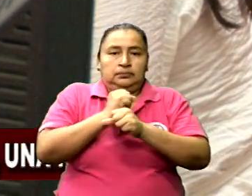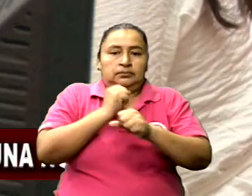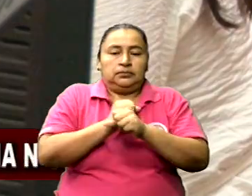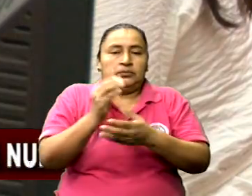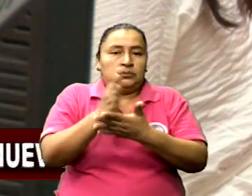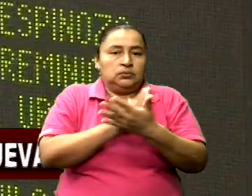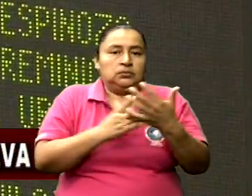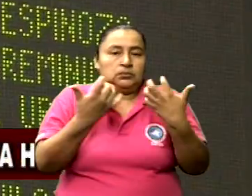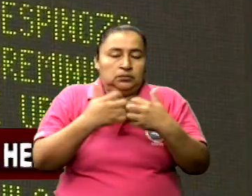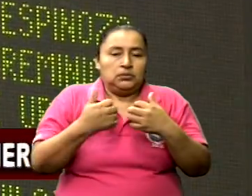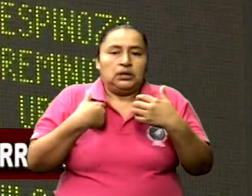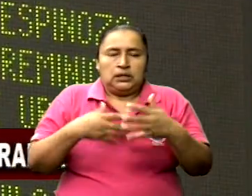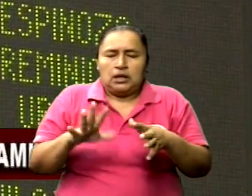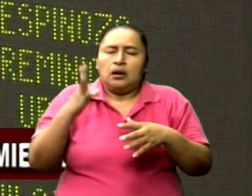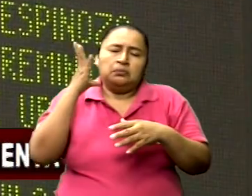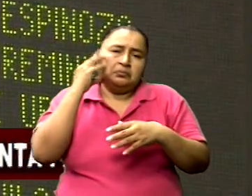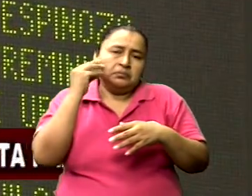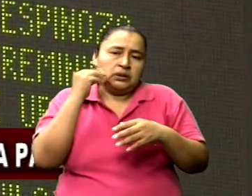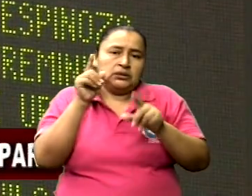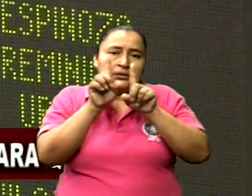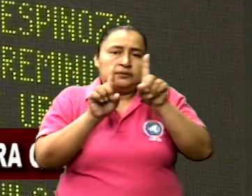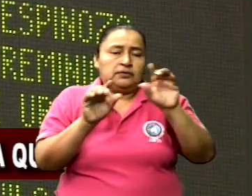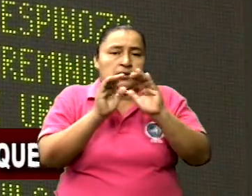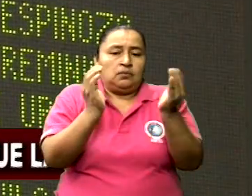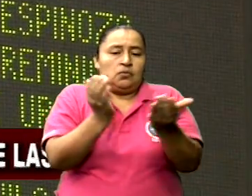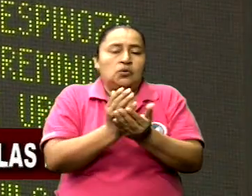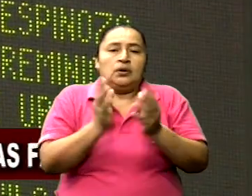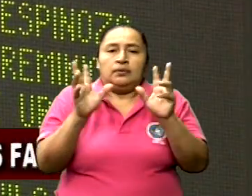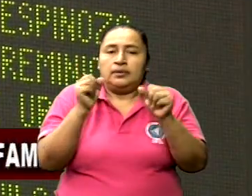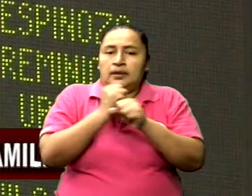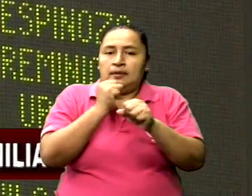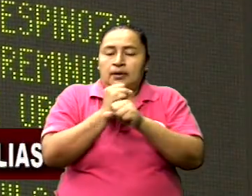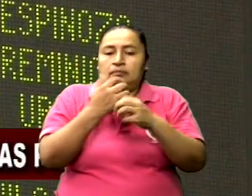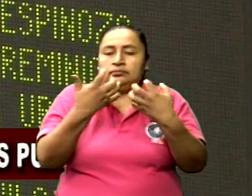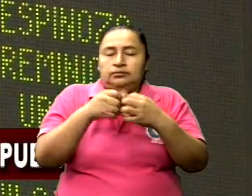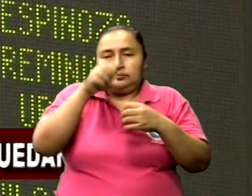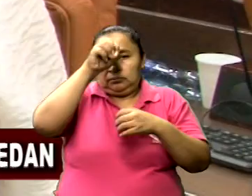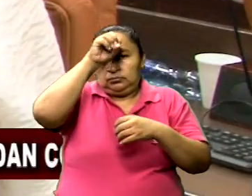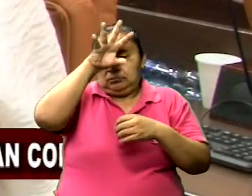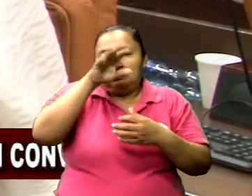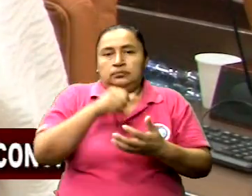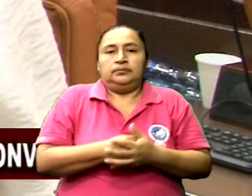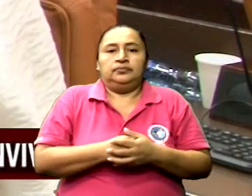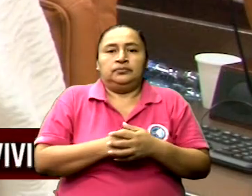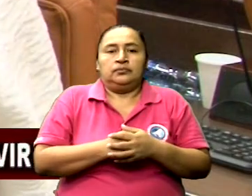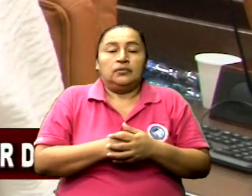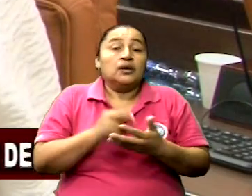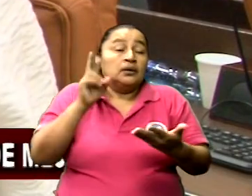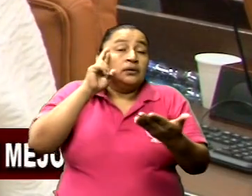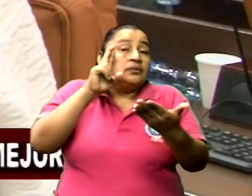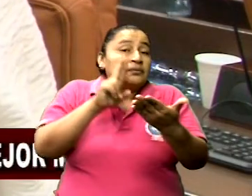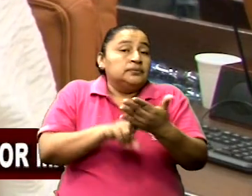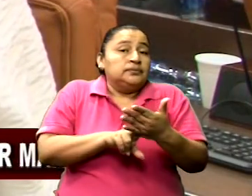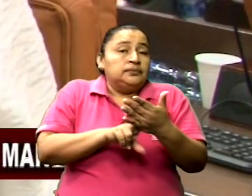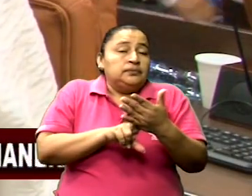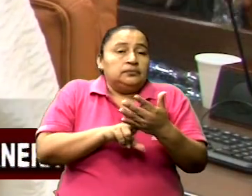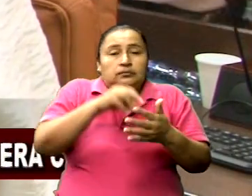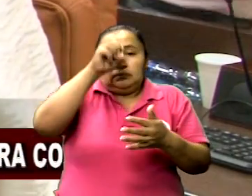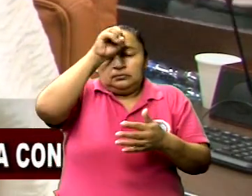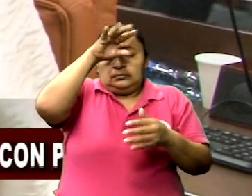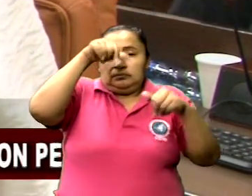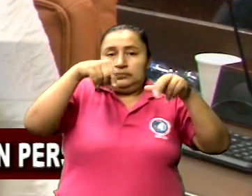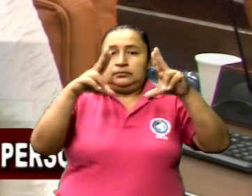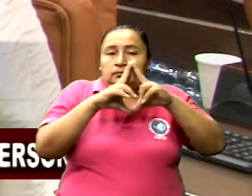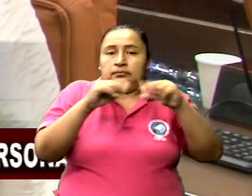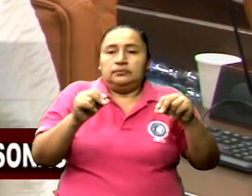aquellas empresas que se han destacado a nivel mundial en la industria de la explotación minera. Recordemos que el rubro de minería en nuestro